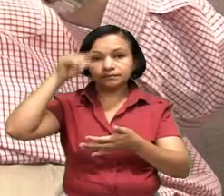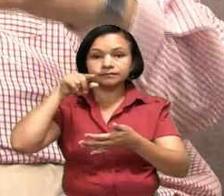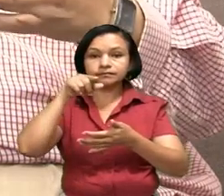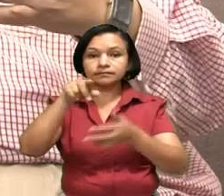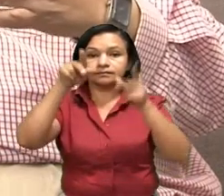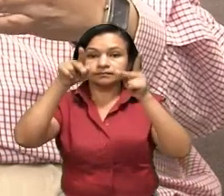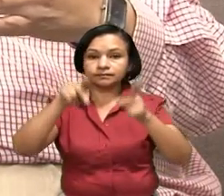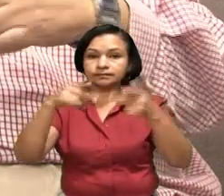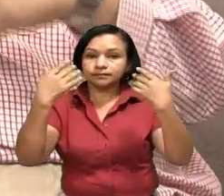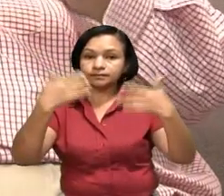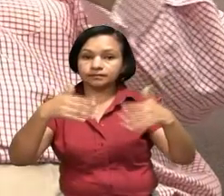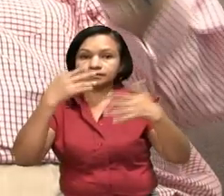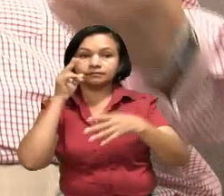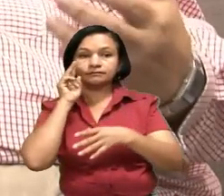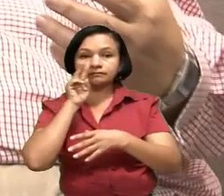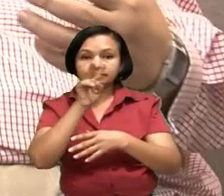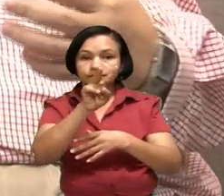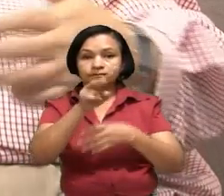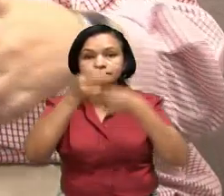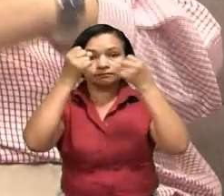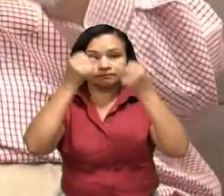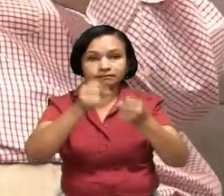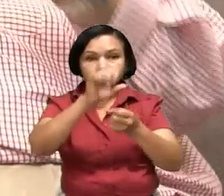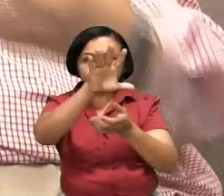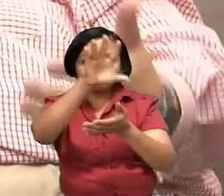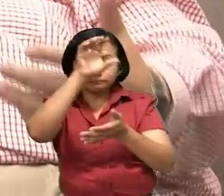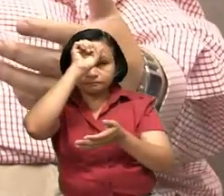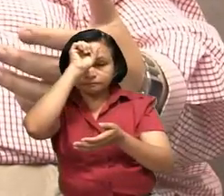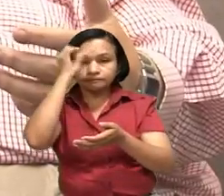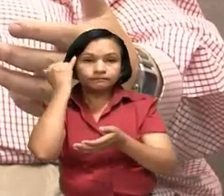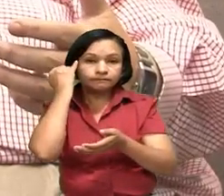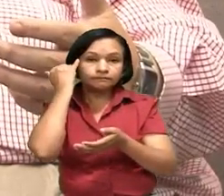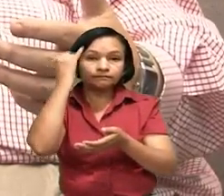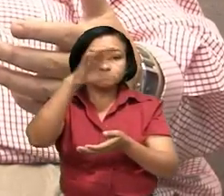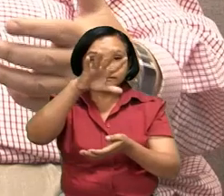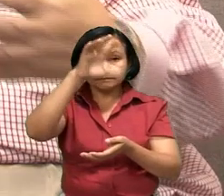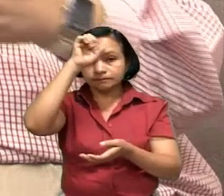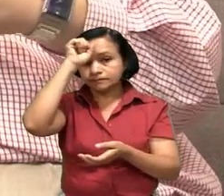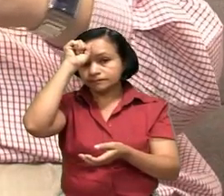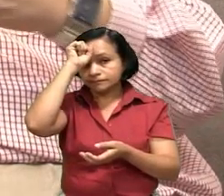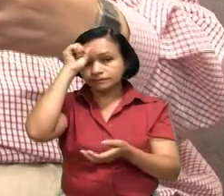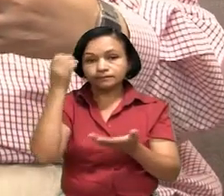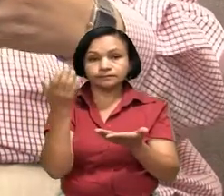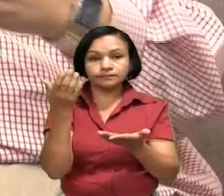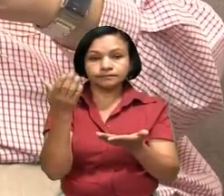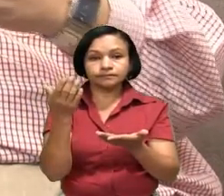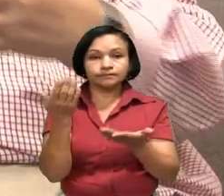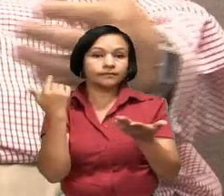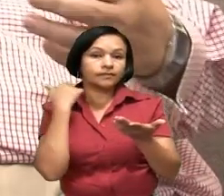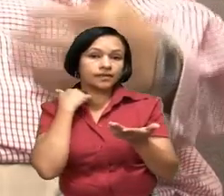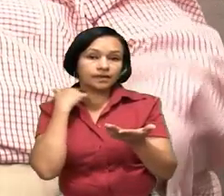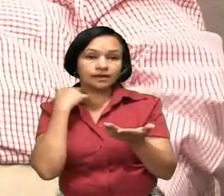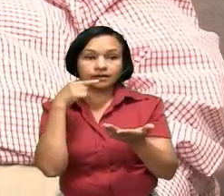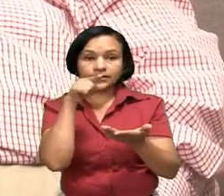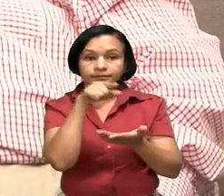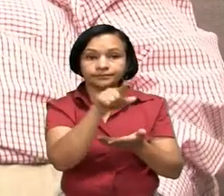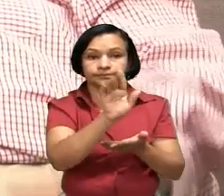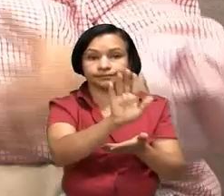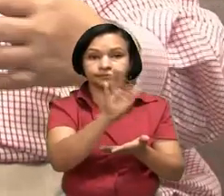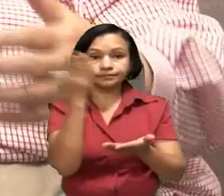monumentos prohombres intelectuales generalmente autodidactas